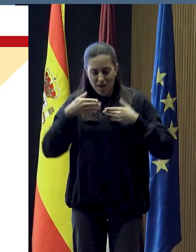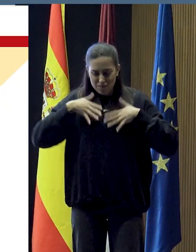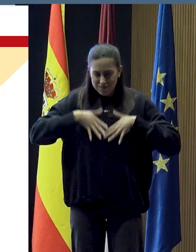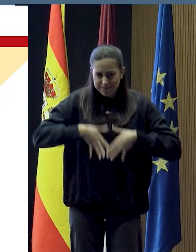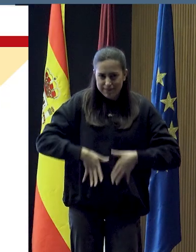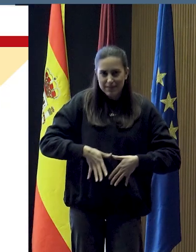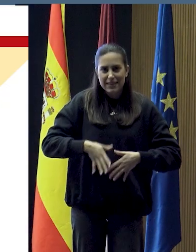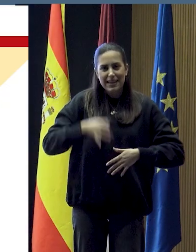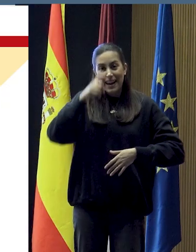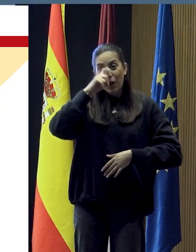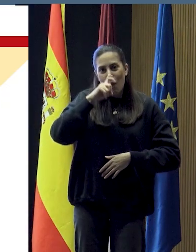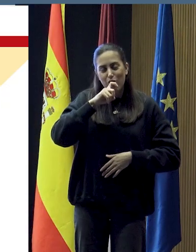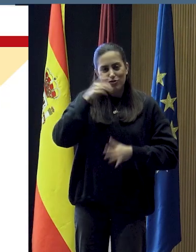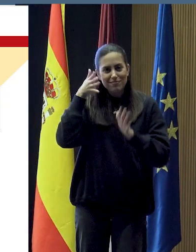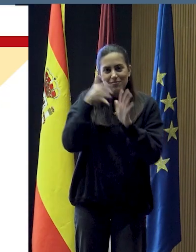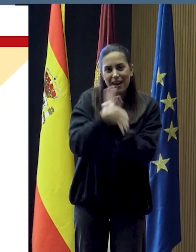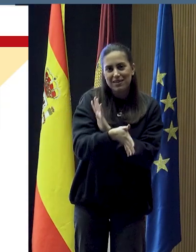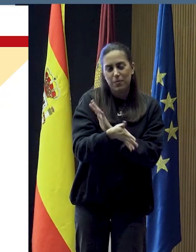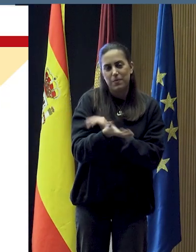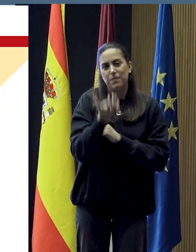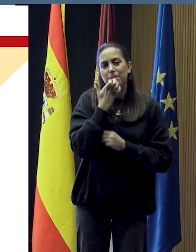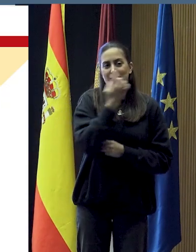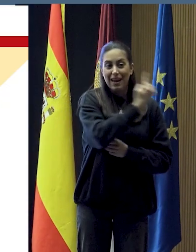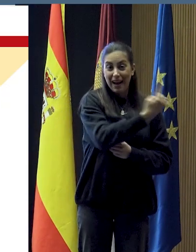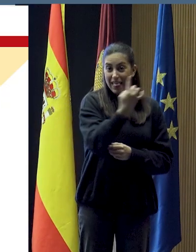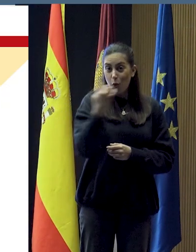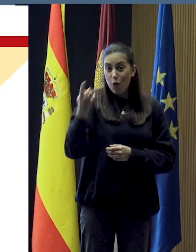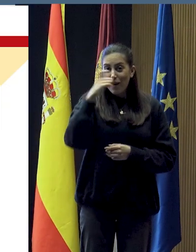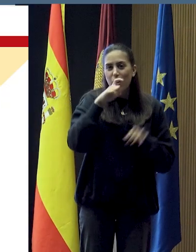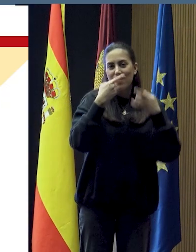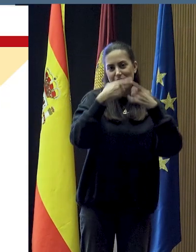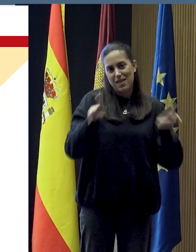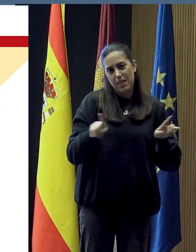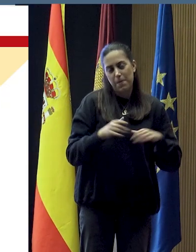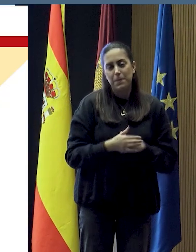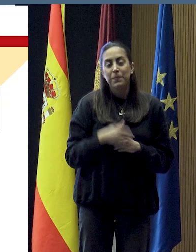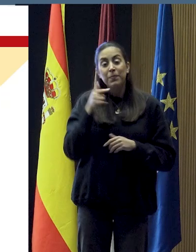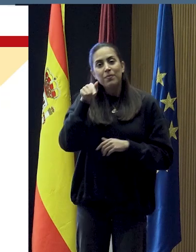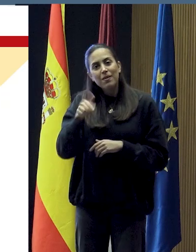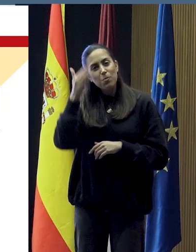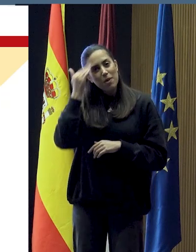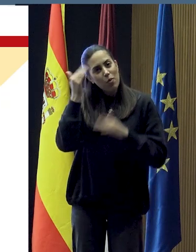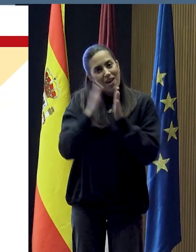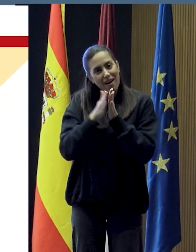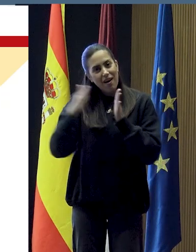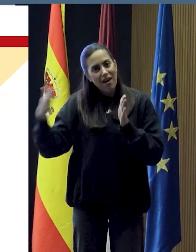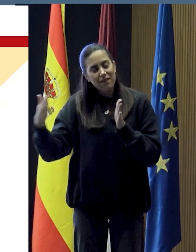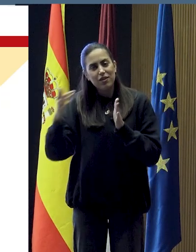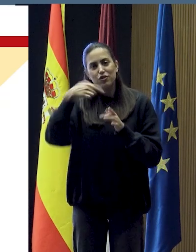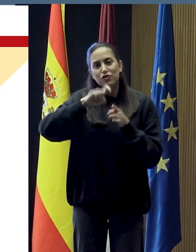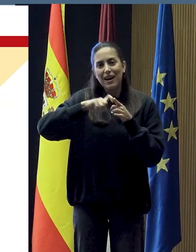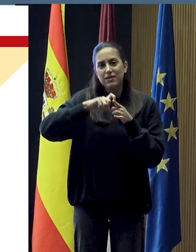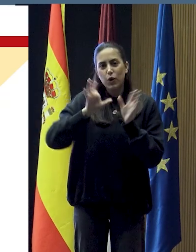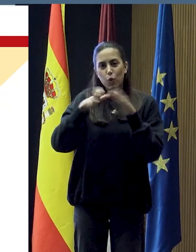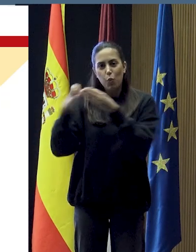esos recuerdos que son permanentes y que son propios de cada uno de nosotros. Entonces, en esta memoria a largo plazo, nosotros la vamos a clasificar en